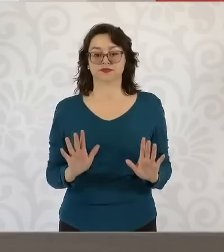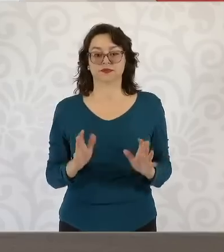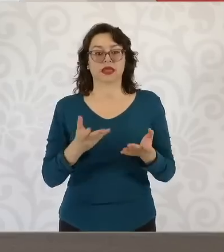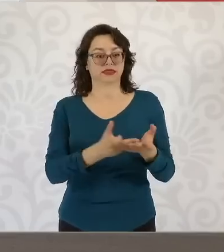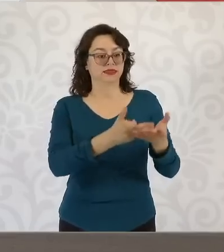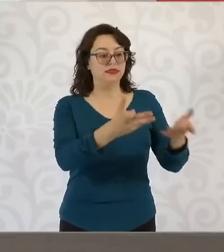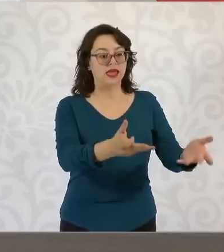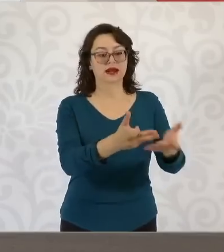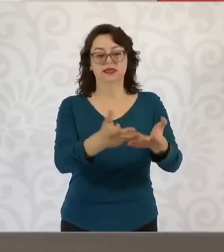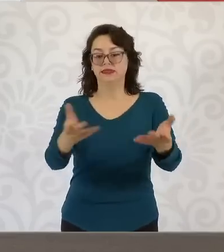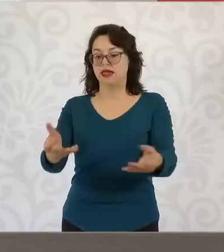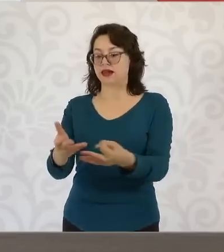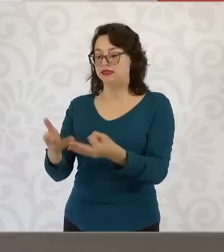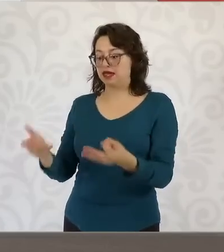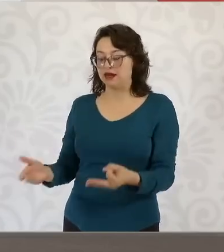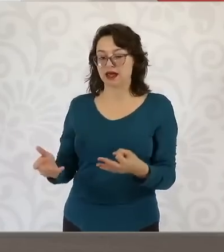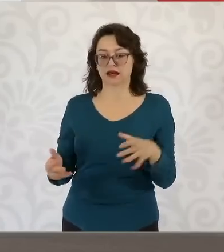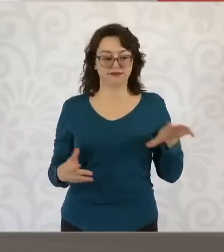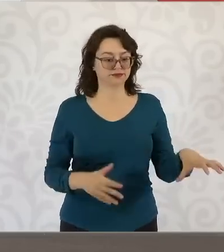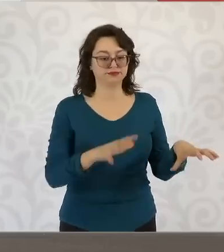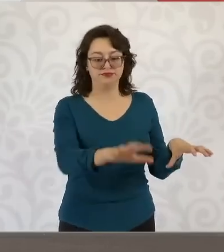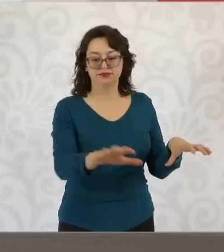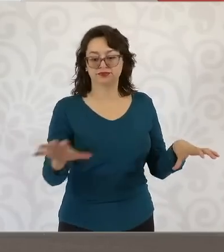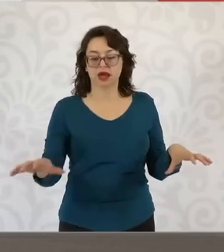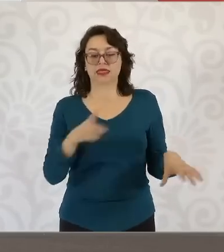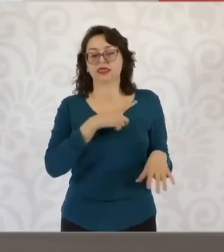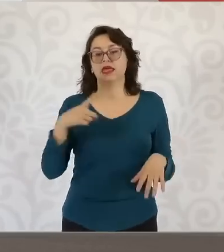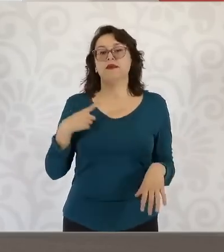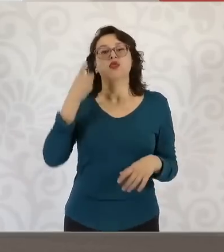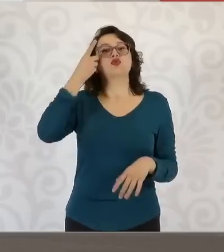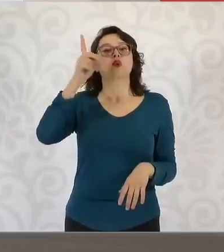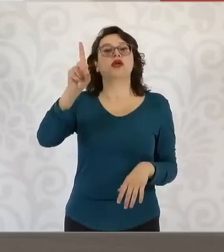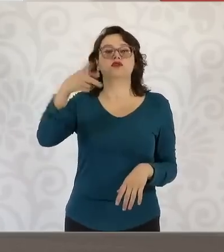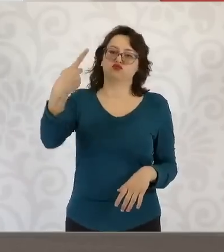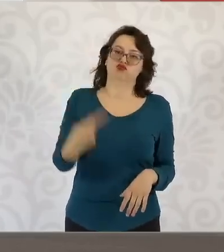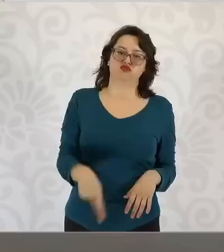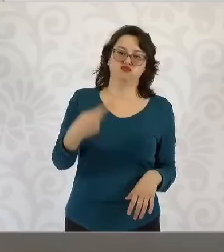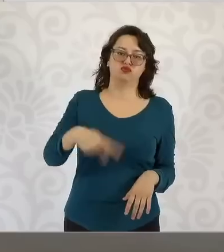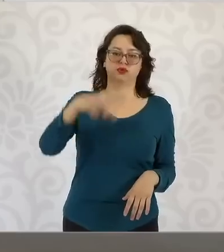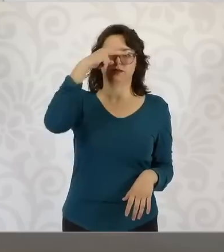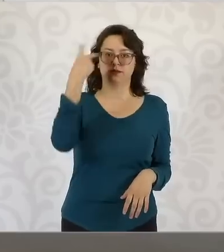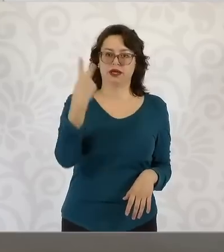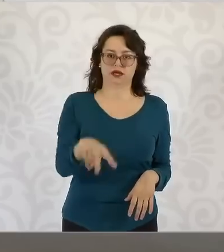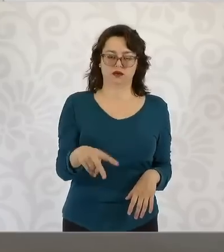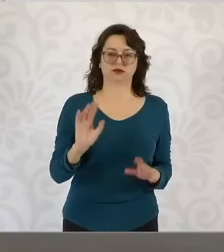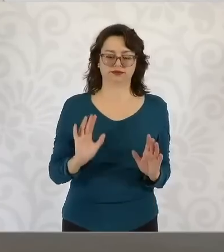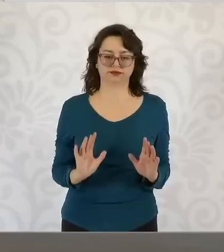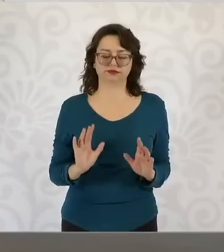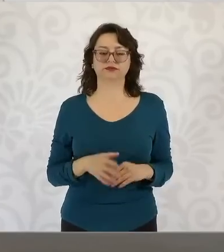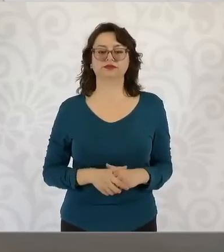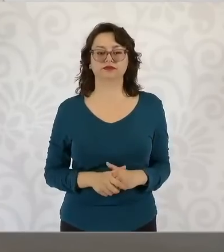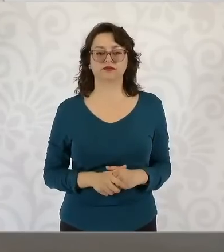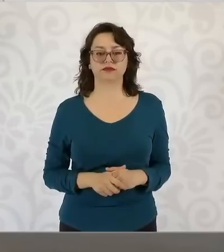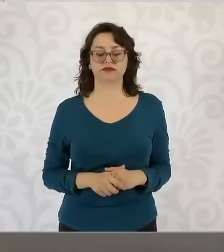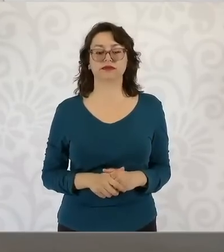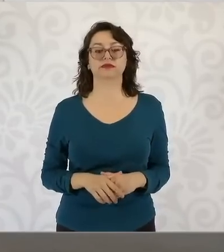predios o las hectáreas donde se va a desarrollar ese polo sea propiedad pública. Entonces ahí tenemos Mérida en